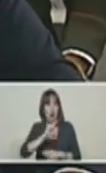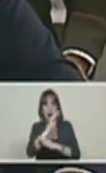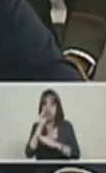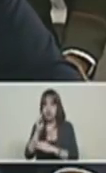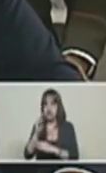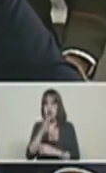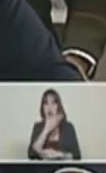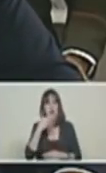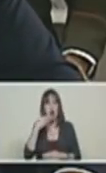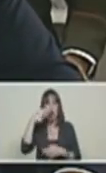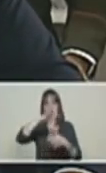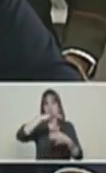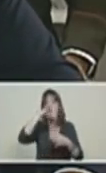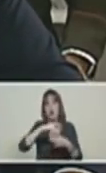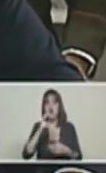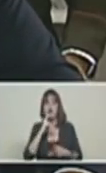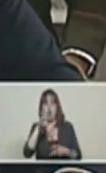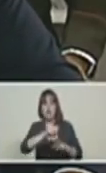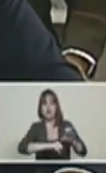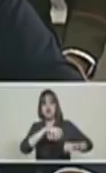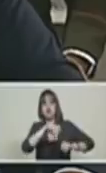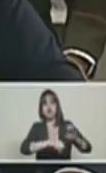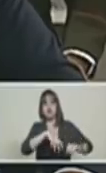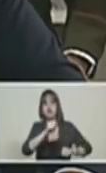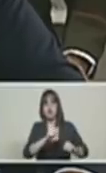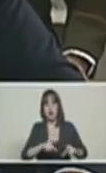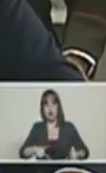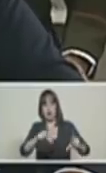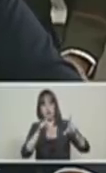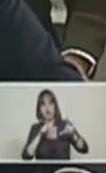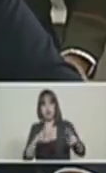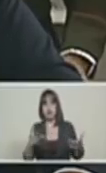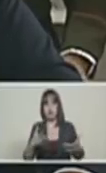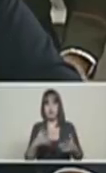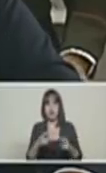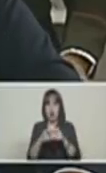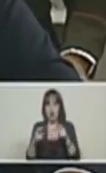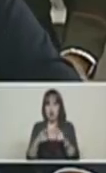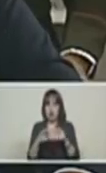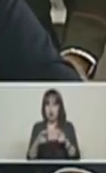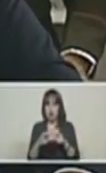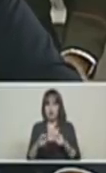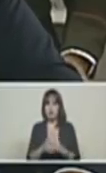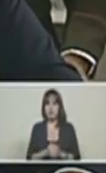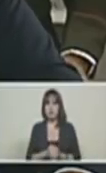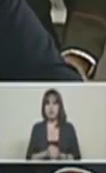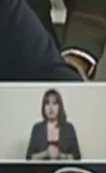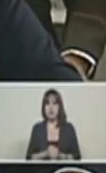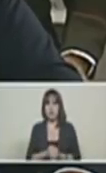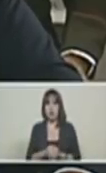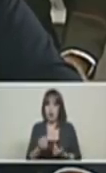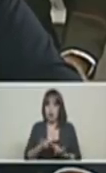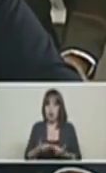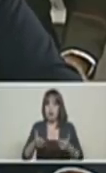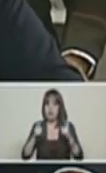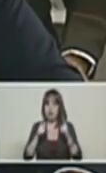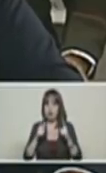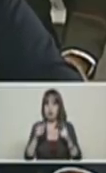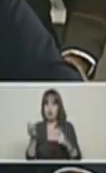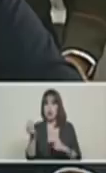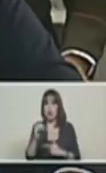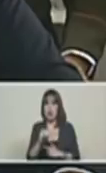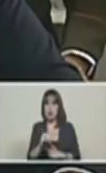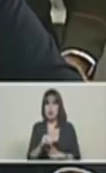oro. Es una iniciativa que usted ha tomado a través de los lingoticos, así llamados, y que nos ha permitido además